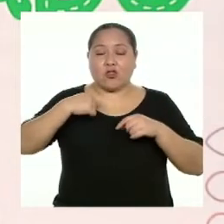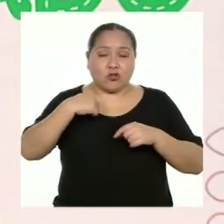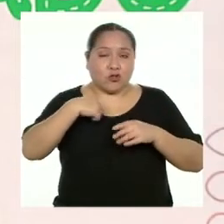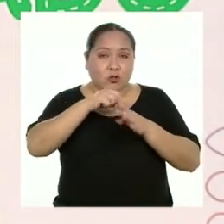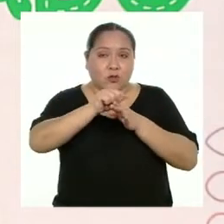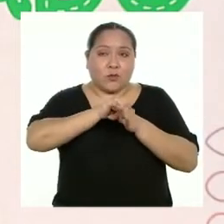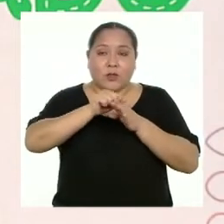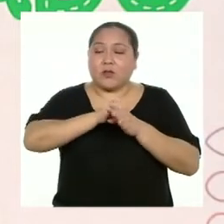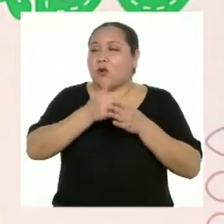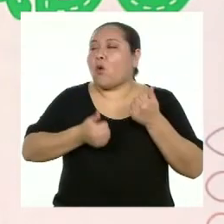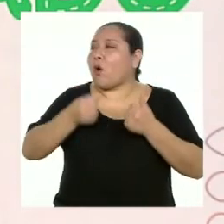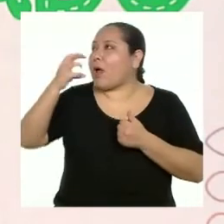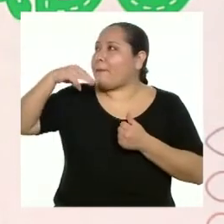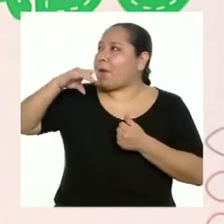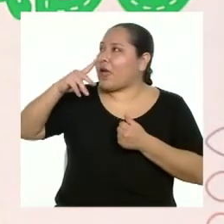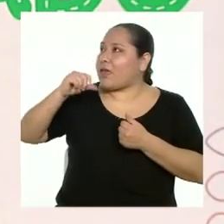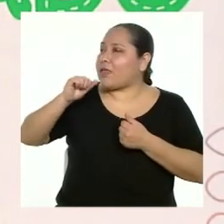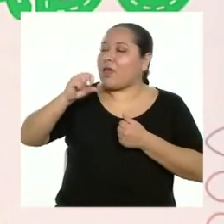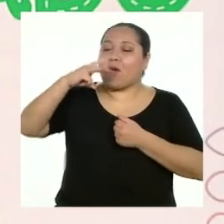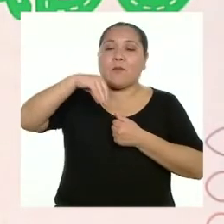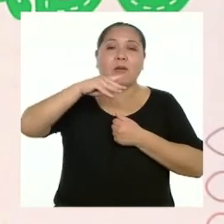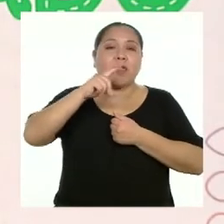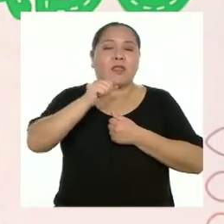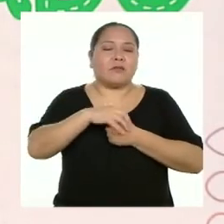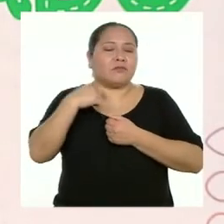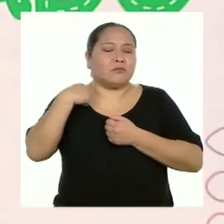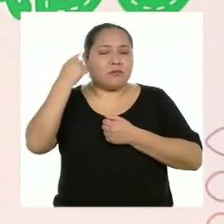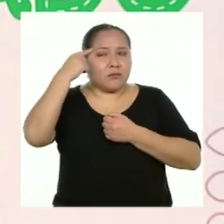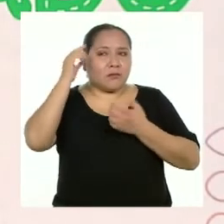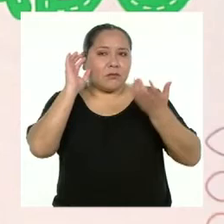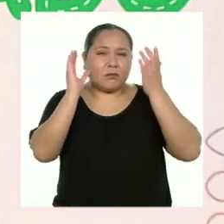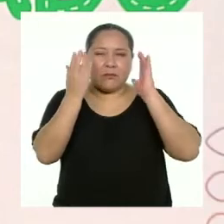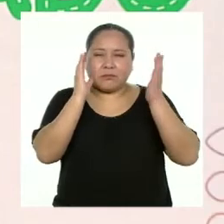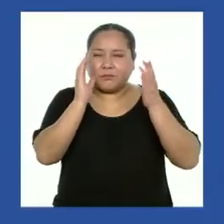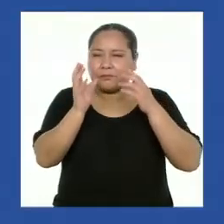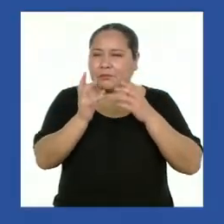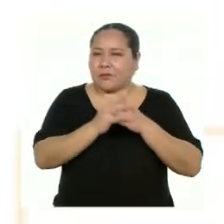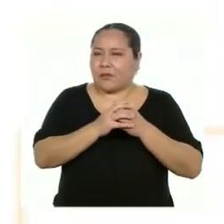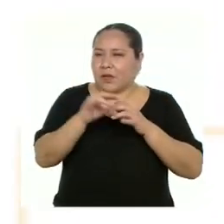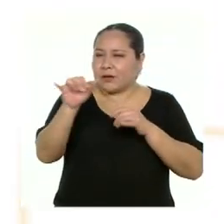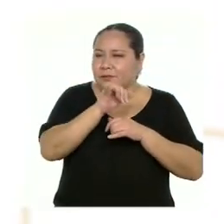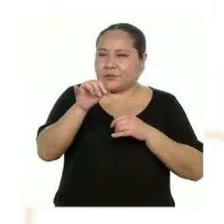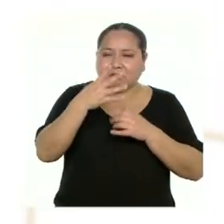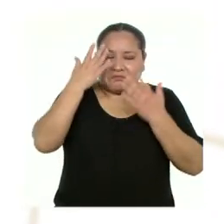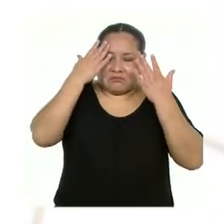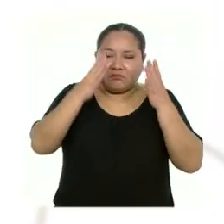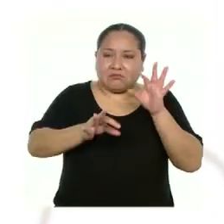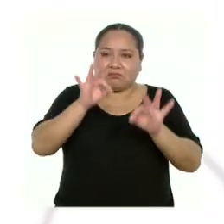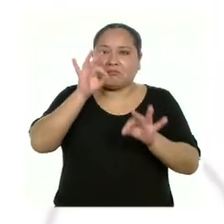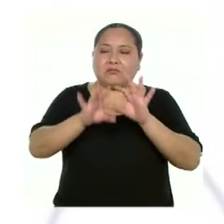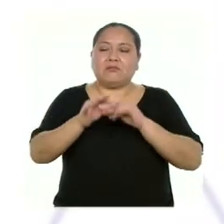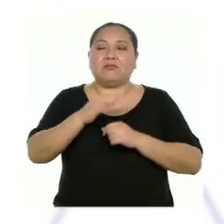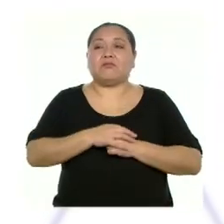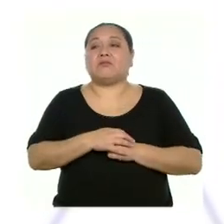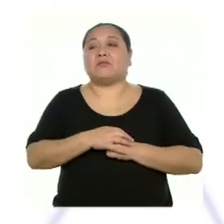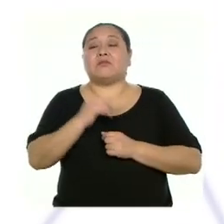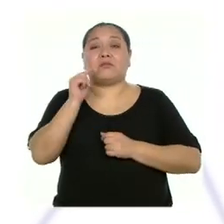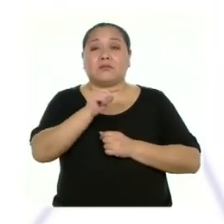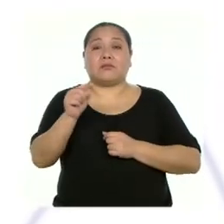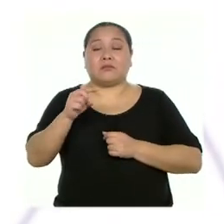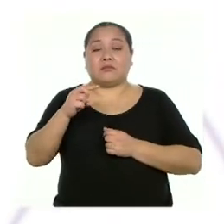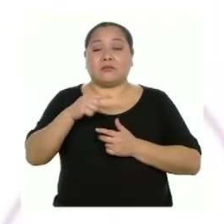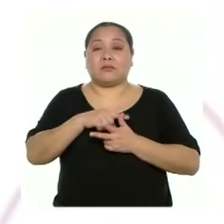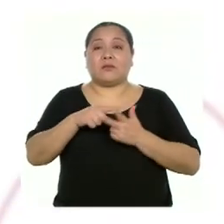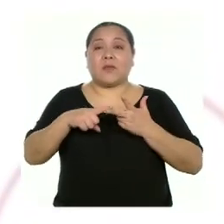¿La media o la mediana? Me parecen casi iguales. No sabría cuál elegir. La medida que seleccionemos va